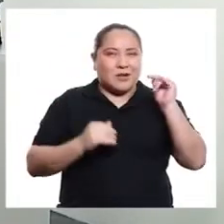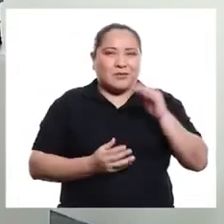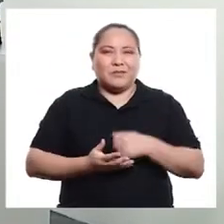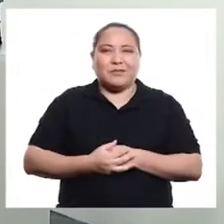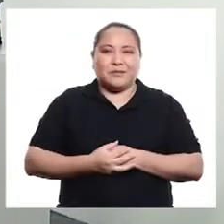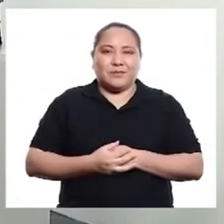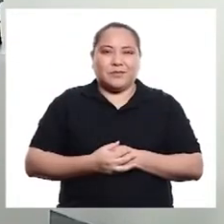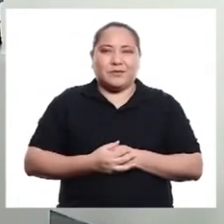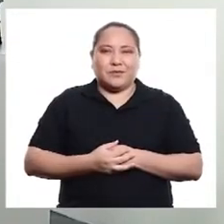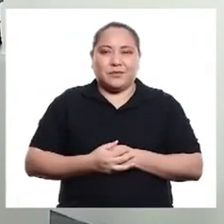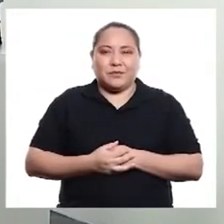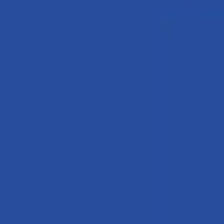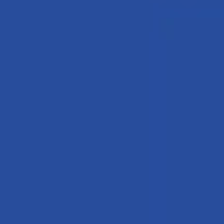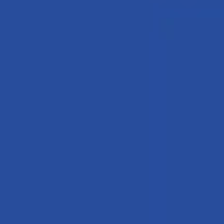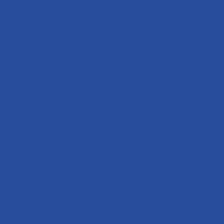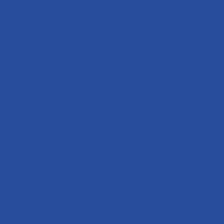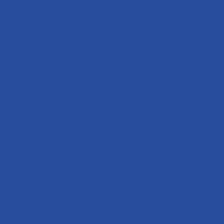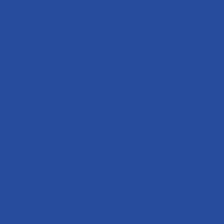¡Chao!